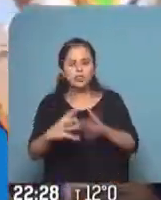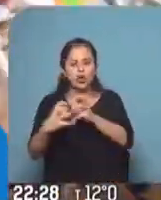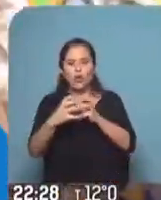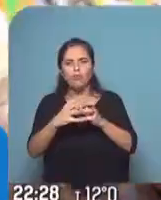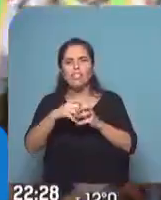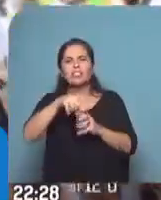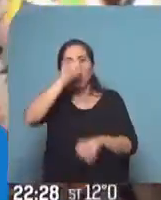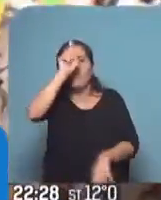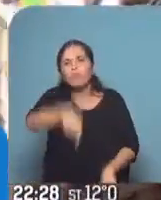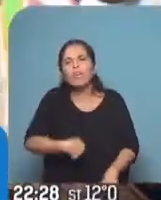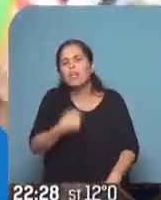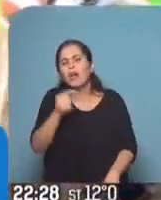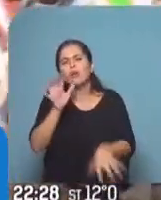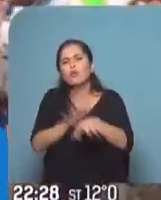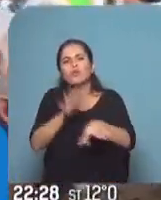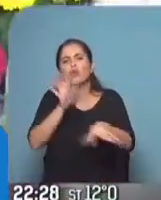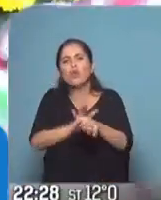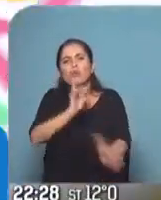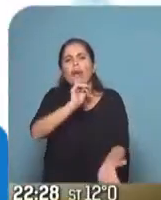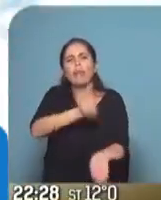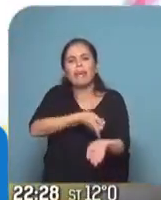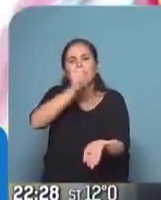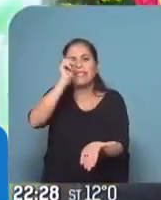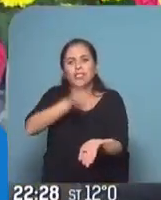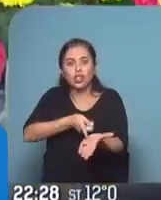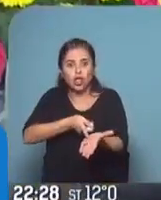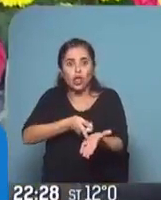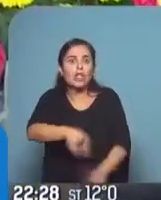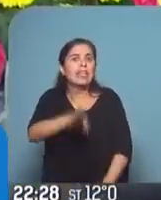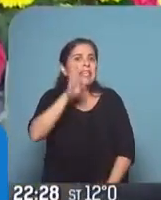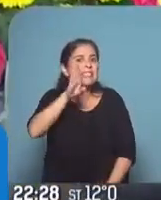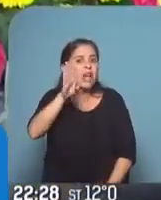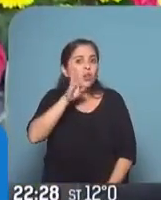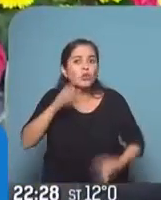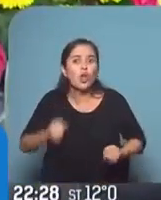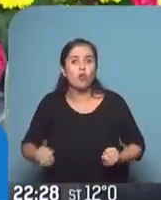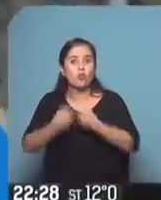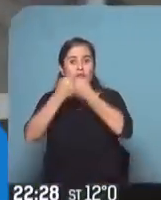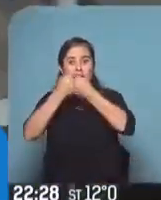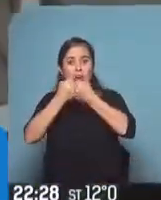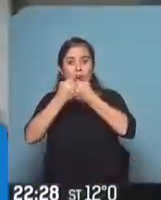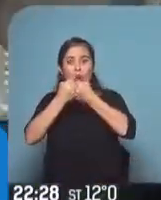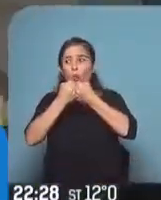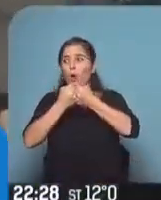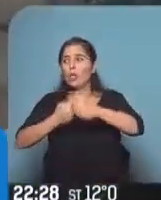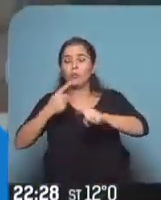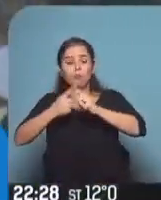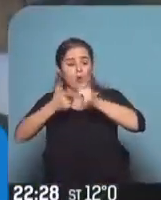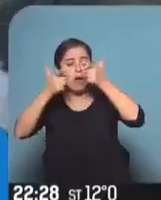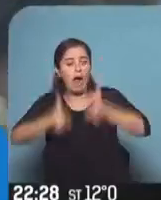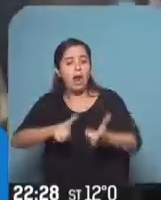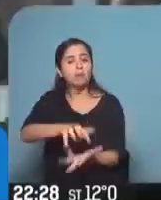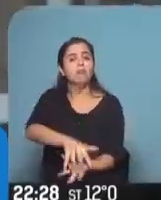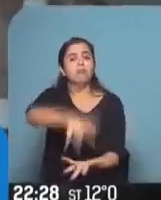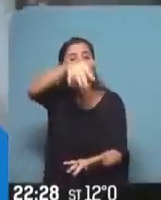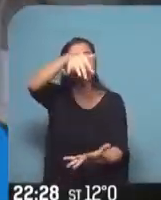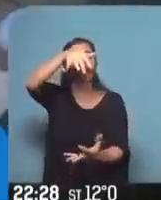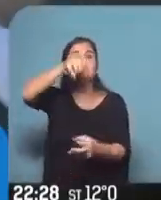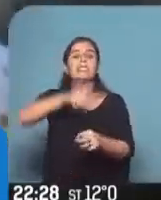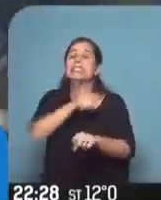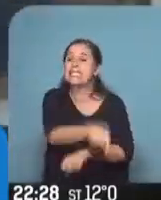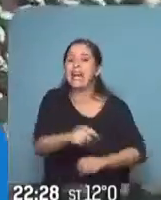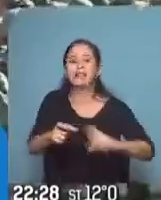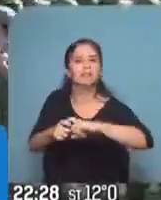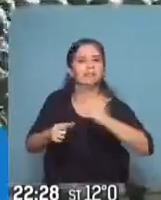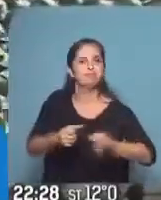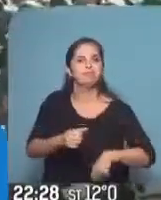estadounidense de dinamitar un acuerdo nuclear que tomó años alcanzar y temen que un accidente, un error o la desesperación de los